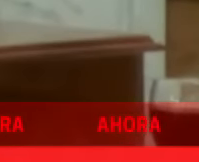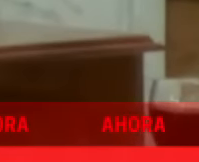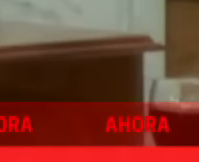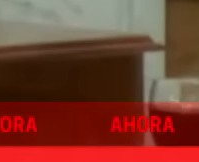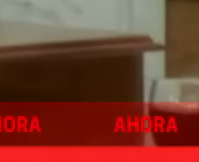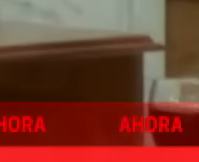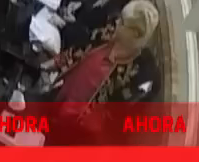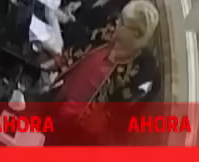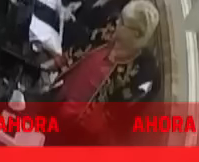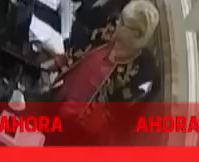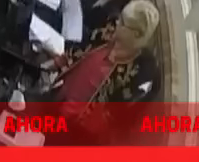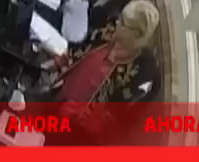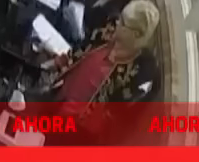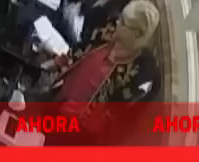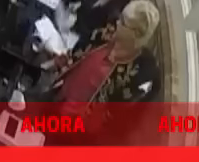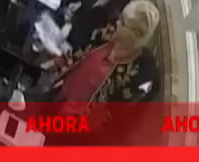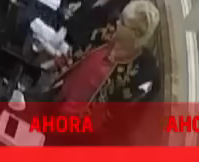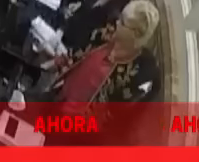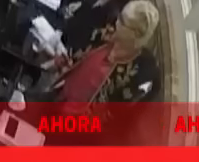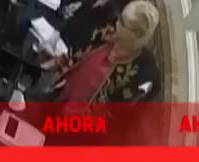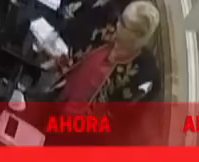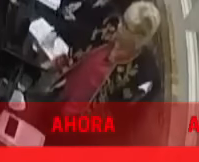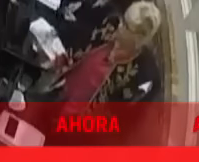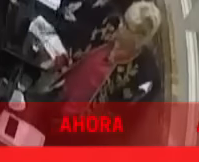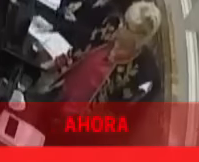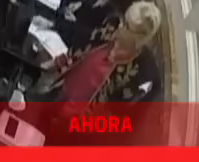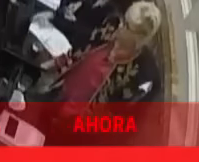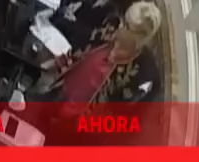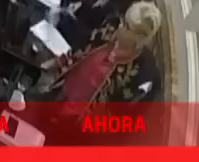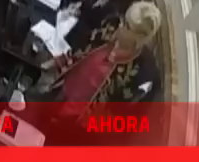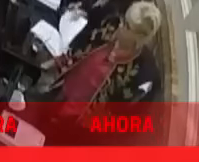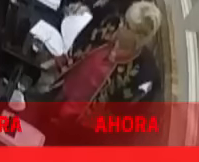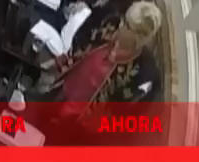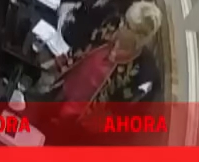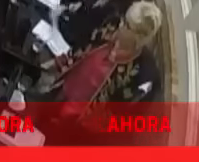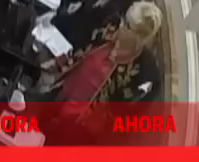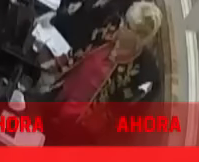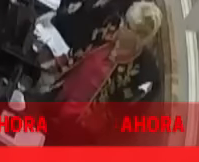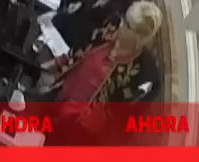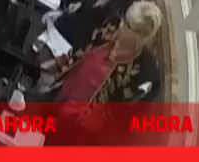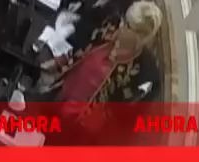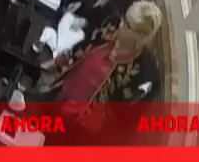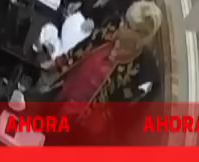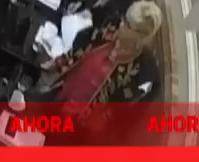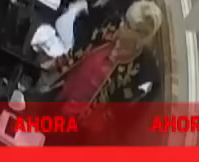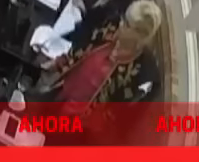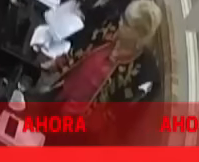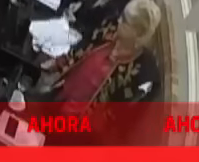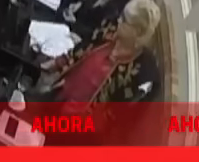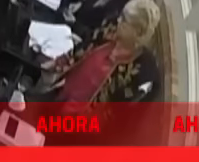Es impresionante el nivel de desprolijidad que tiene esta... Falta que la anoten una servilleta. Sino, no, es increíble.